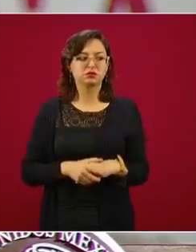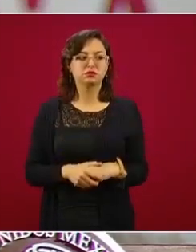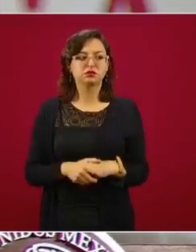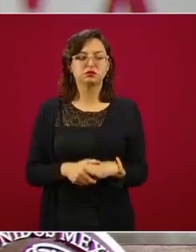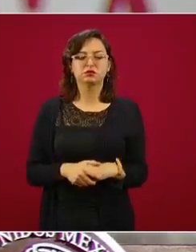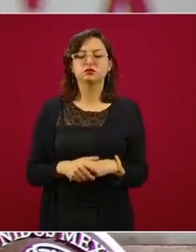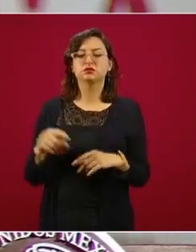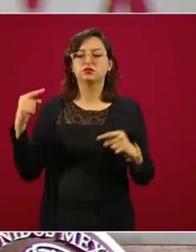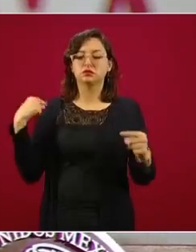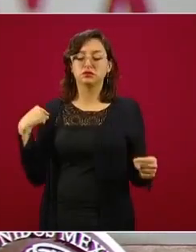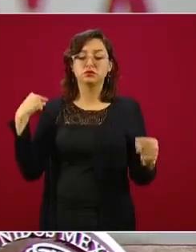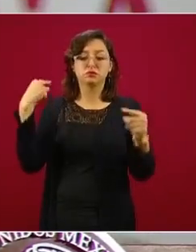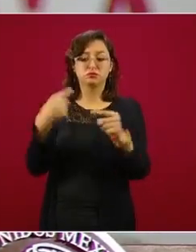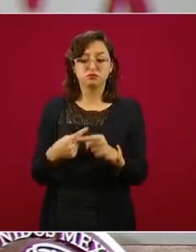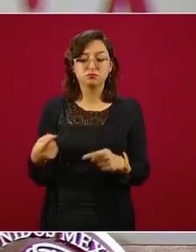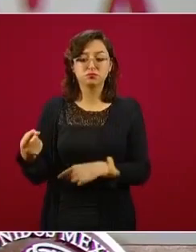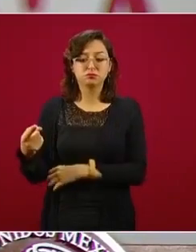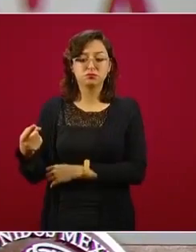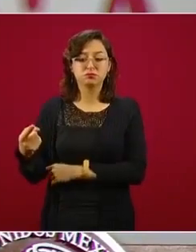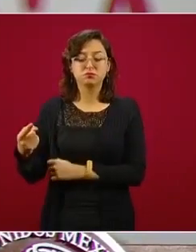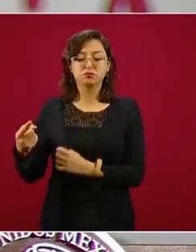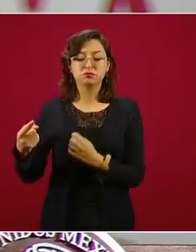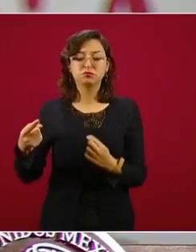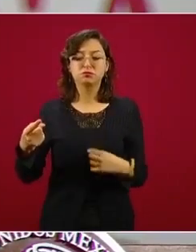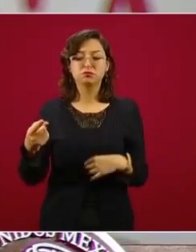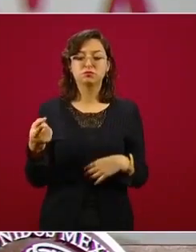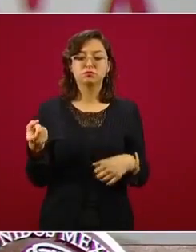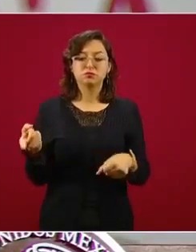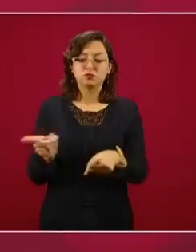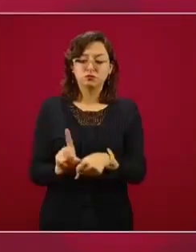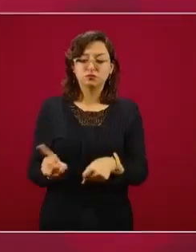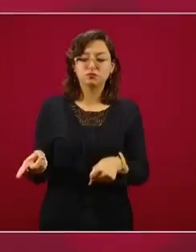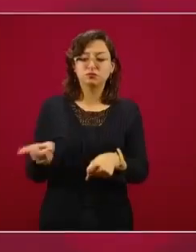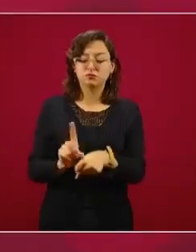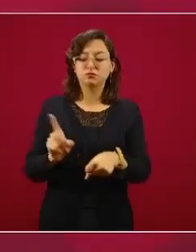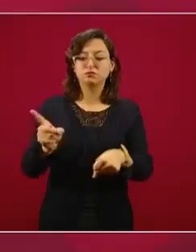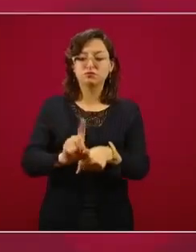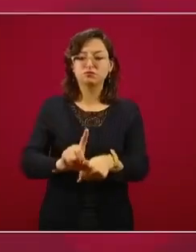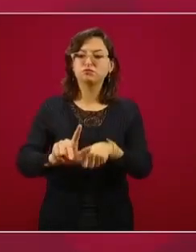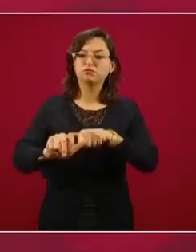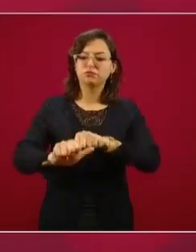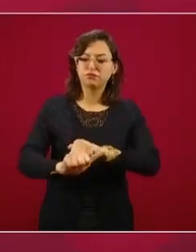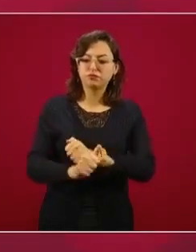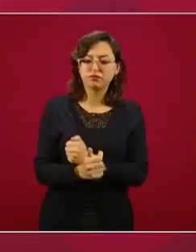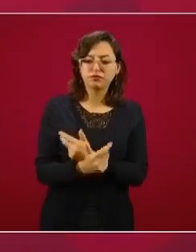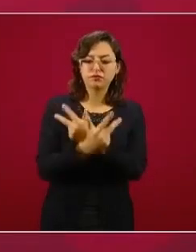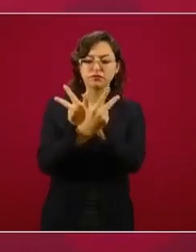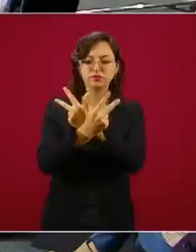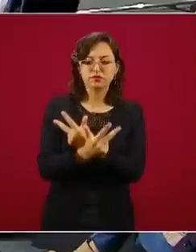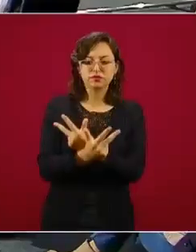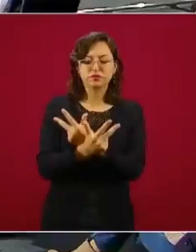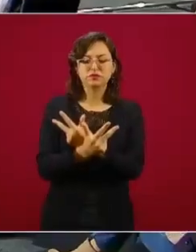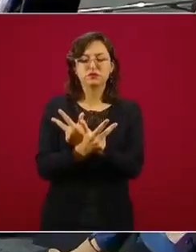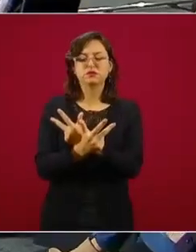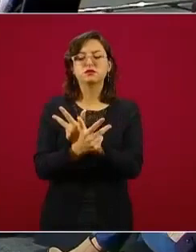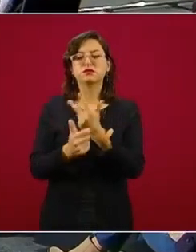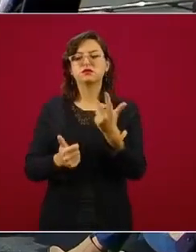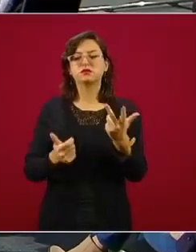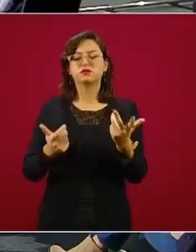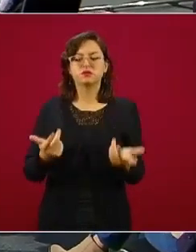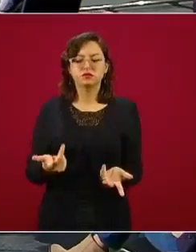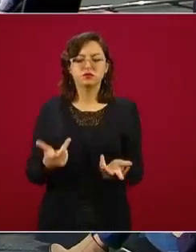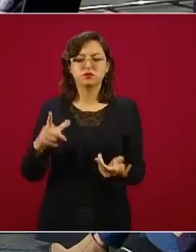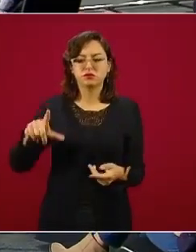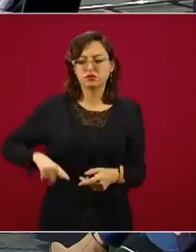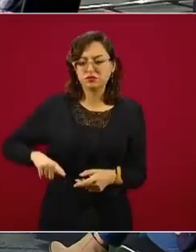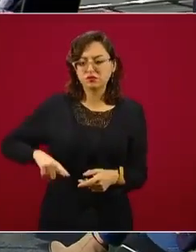los días se reúnen vía videoconferencia con personal de la Ciudad de México,